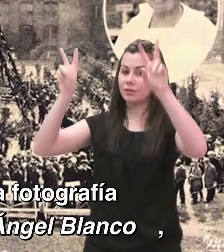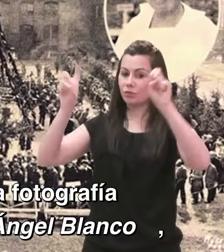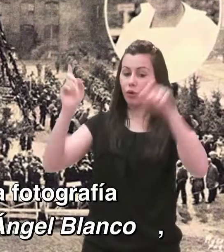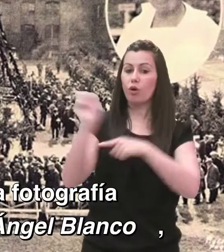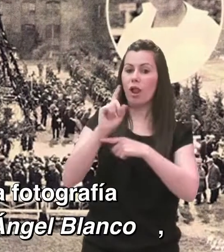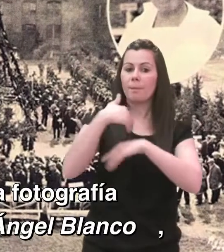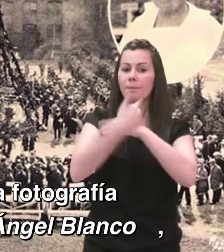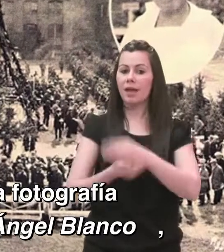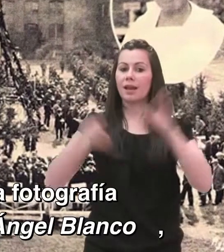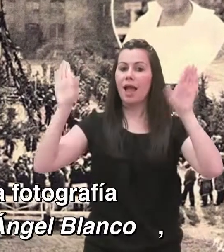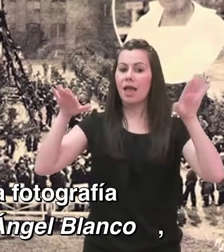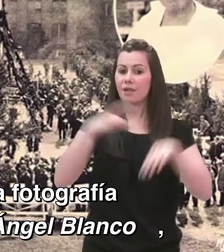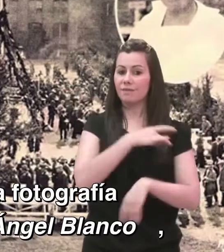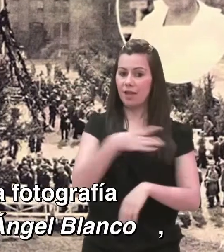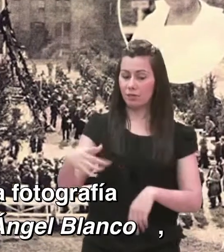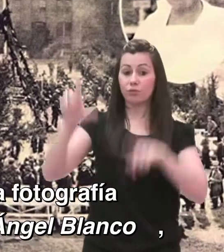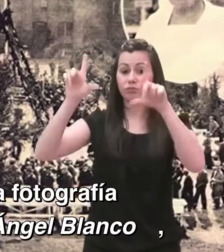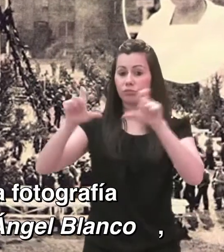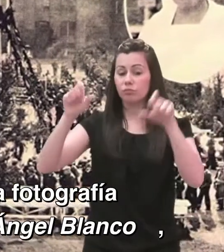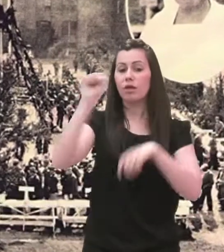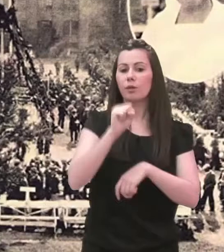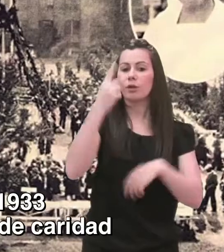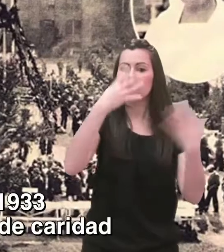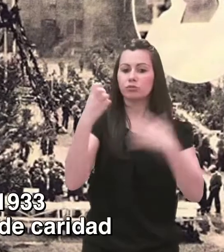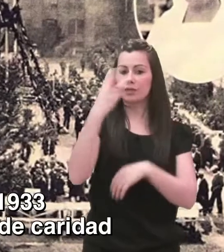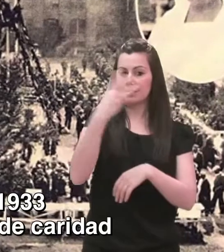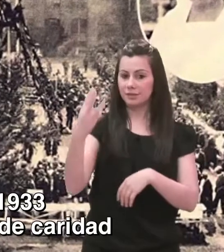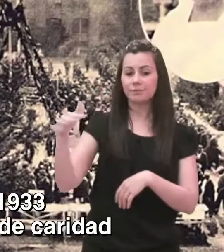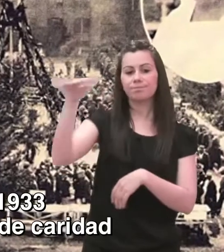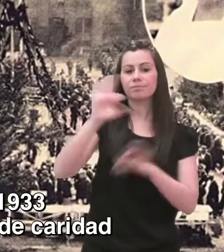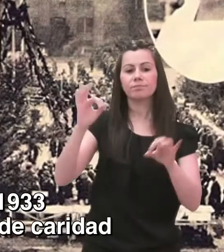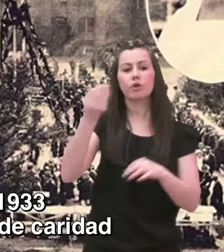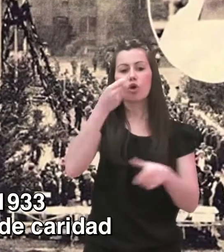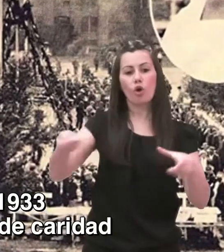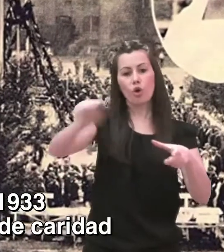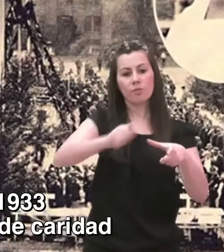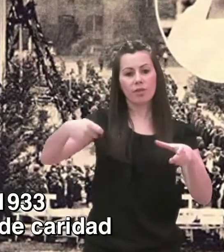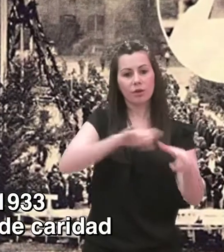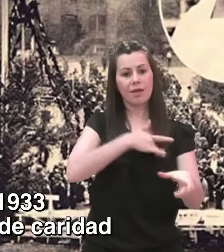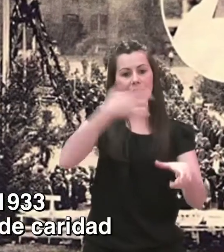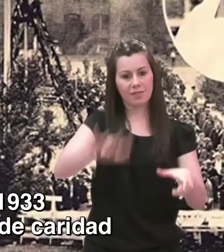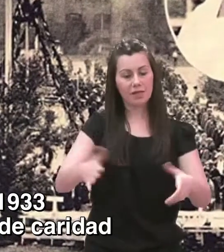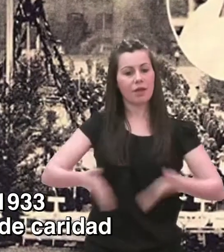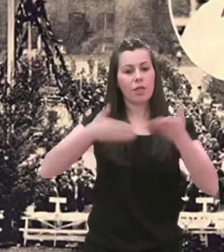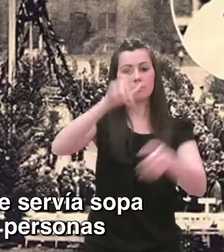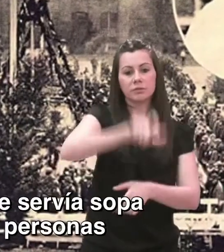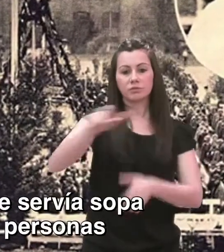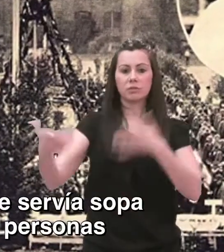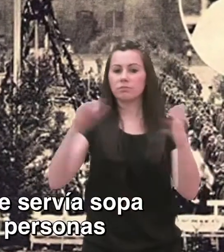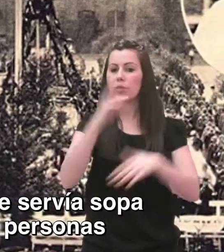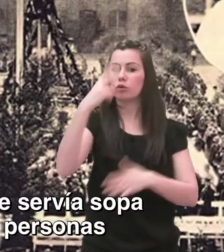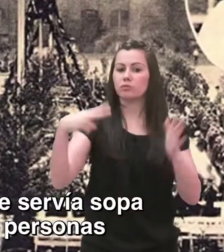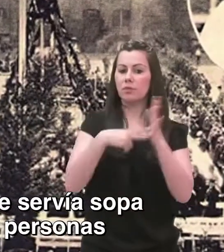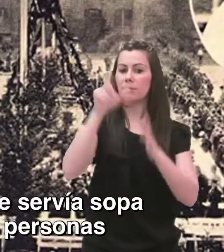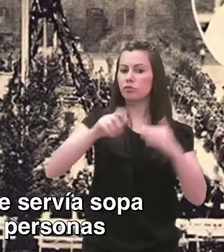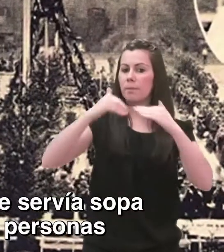la fotografía La cola del pan del Ángel Blanco, tomada en 1933 ante un comedor de caridad donde diariamente